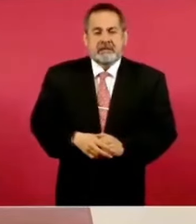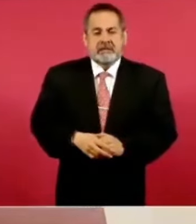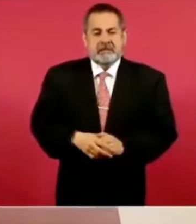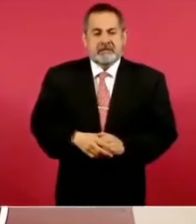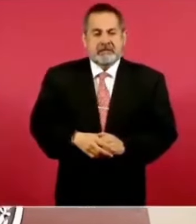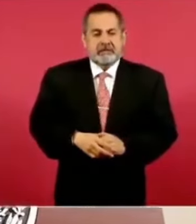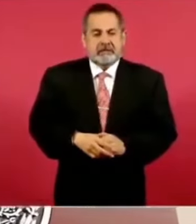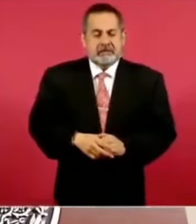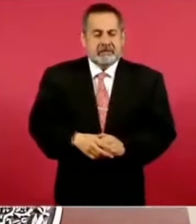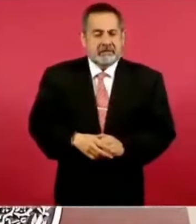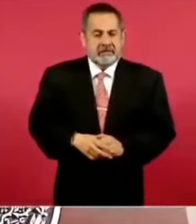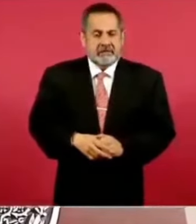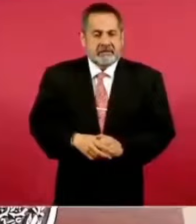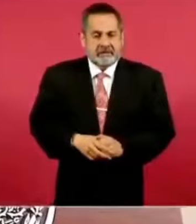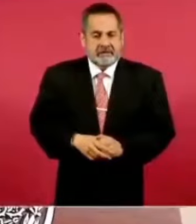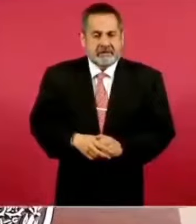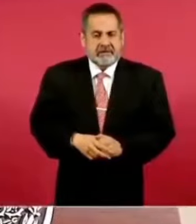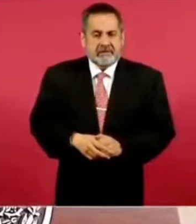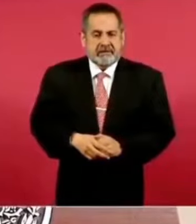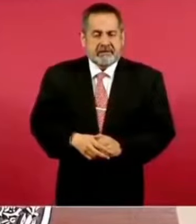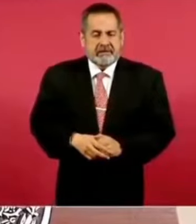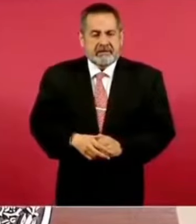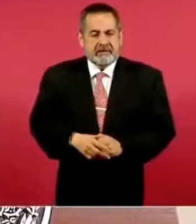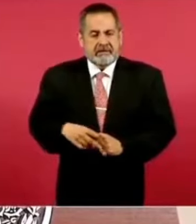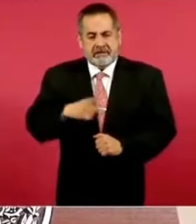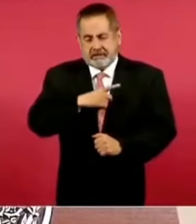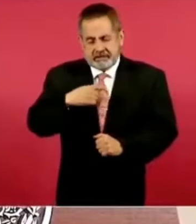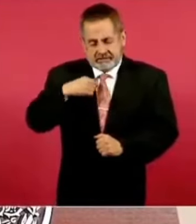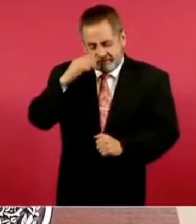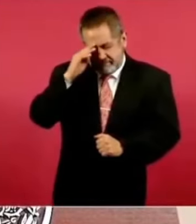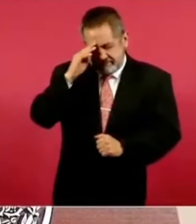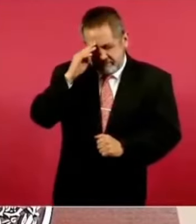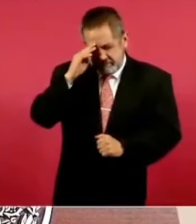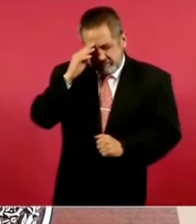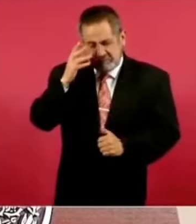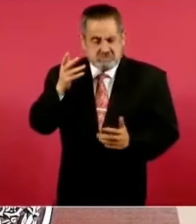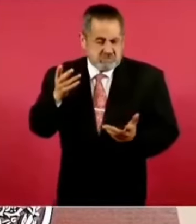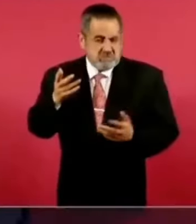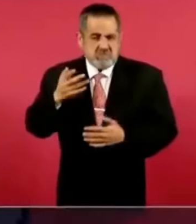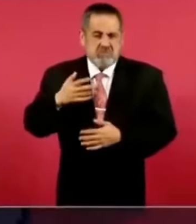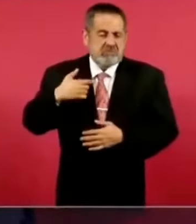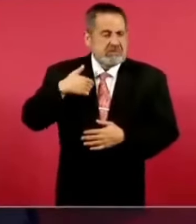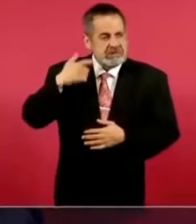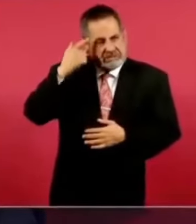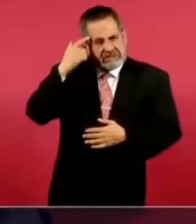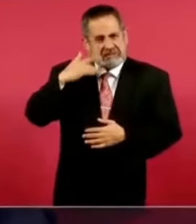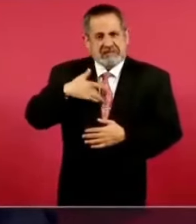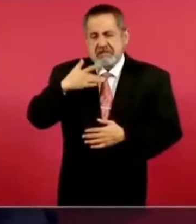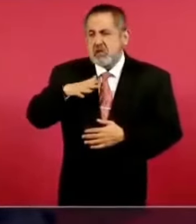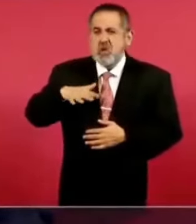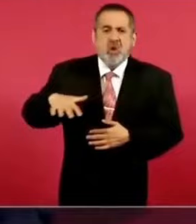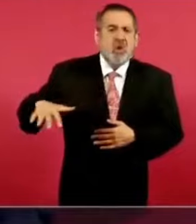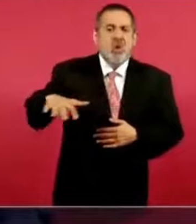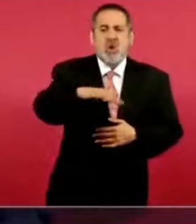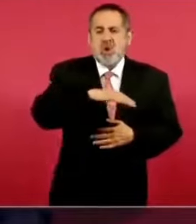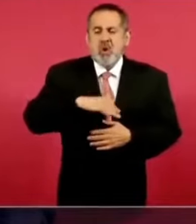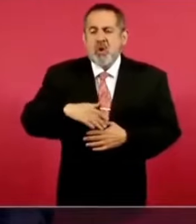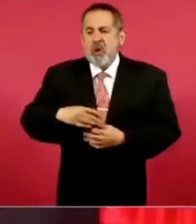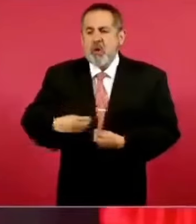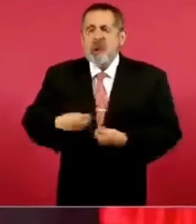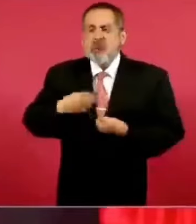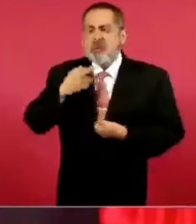se tiene que buscar vivir en una sociedad mejor